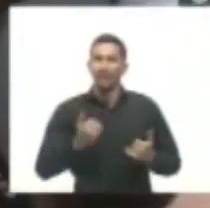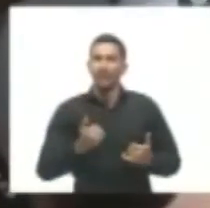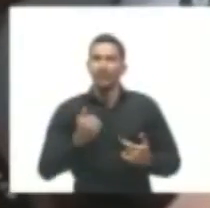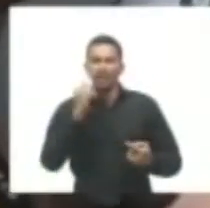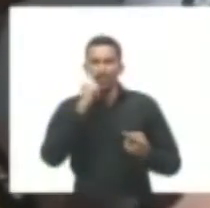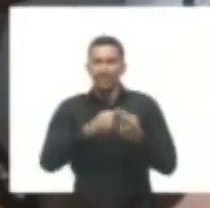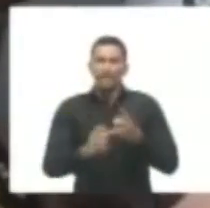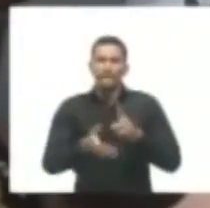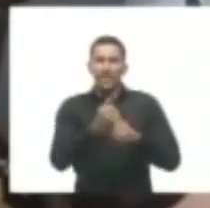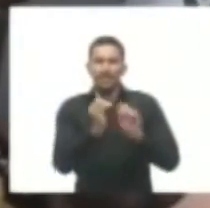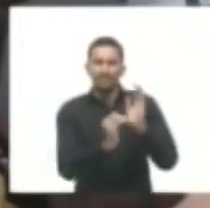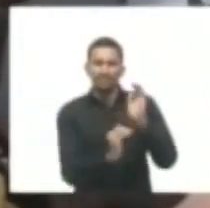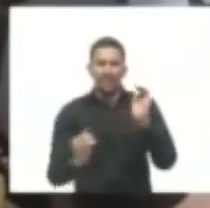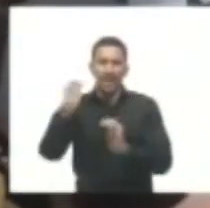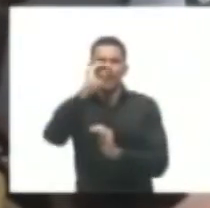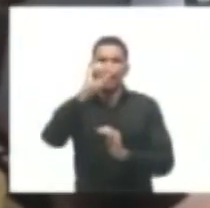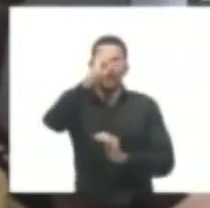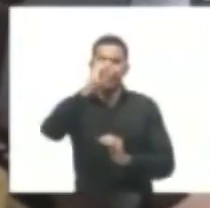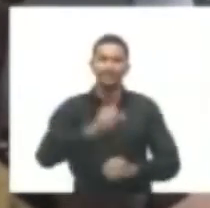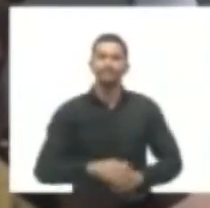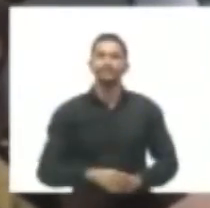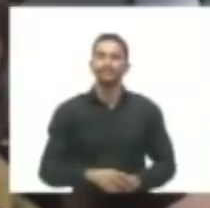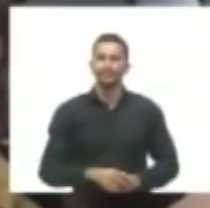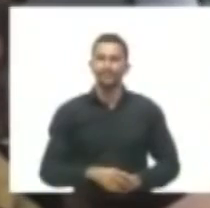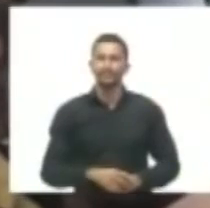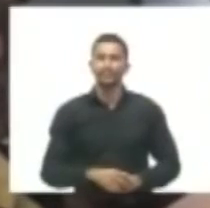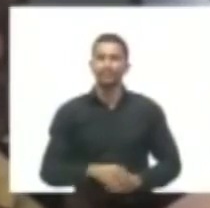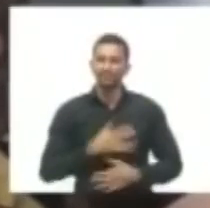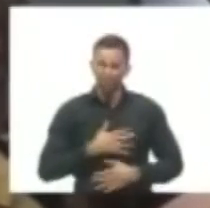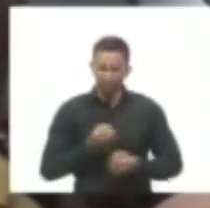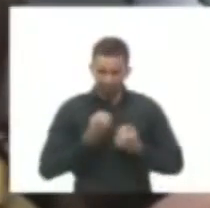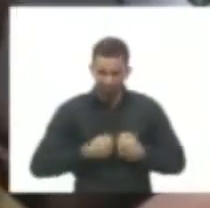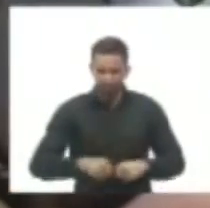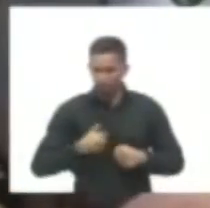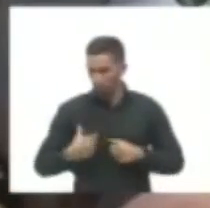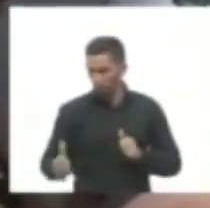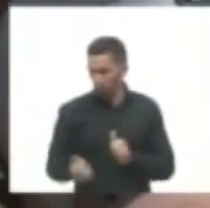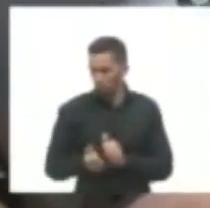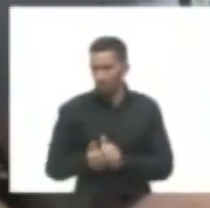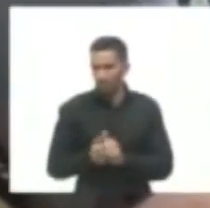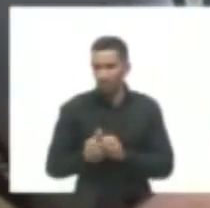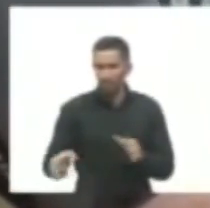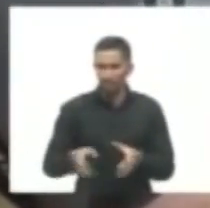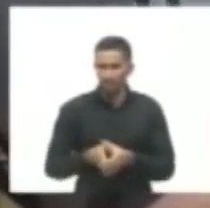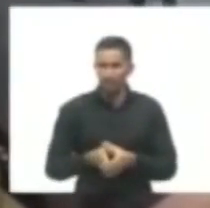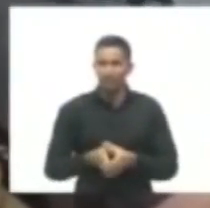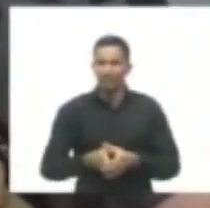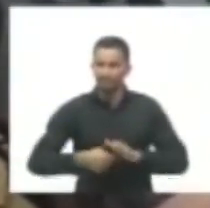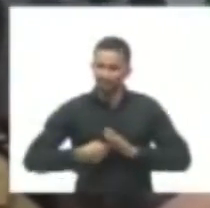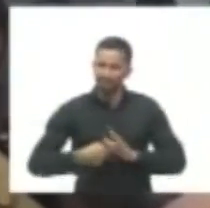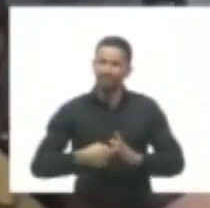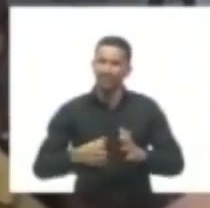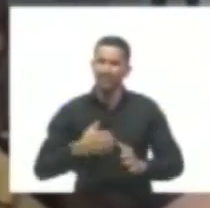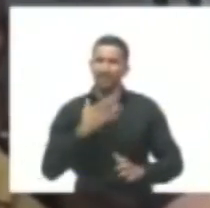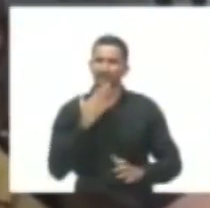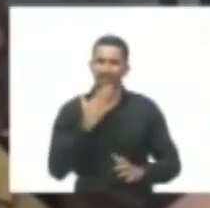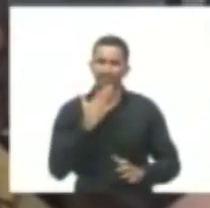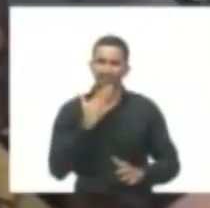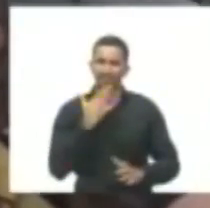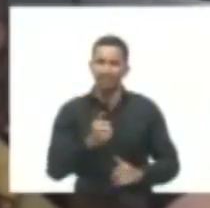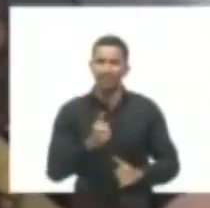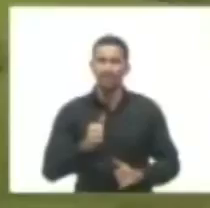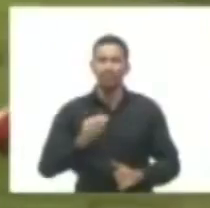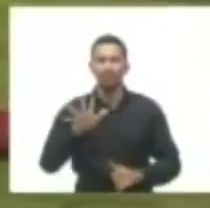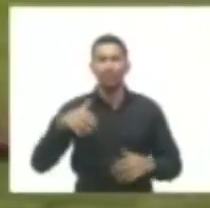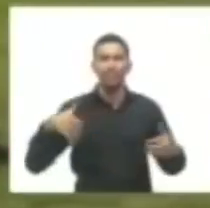Voy a trabajar con mucho esmero al compás de mi compañero para dar muchas satisfacciones a la gente